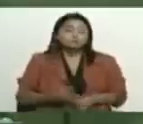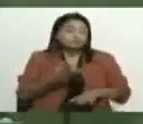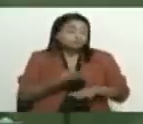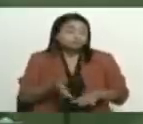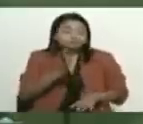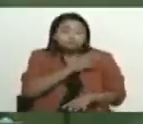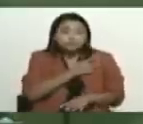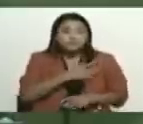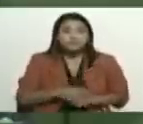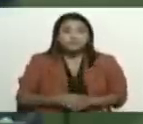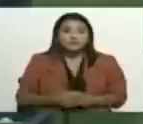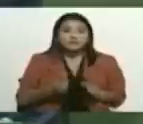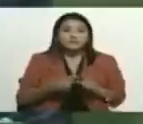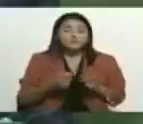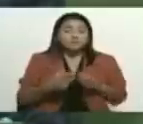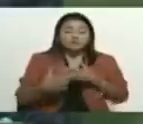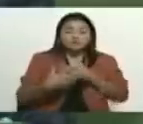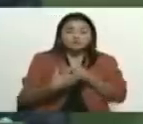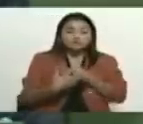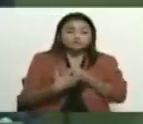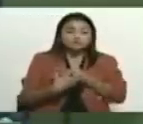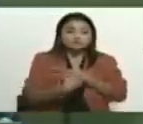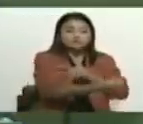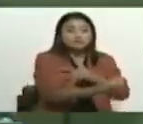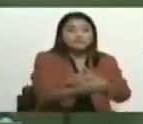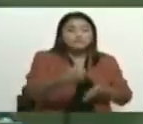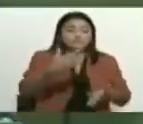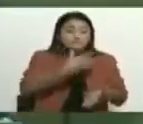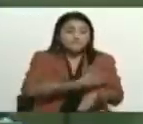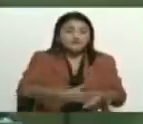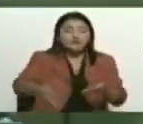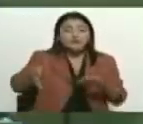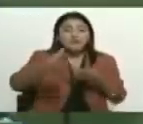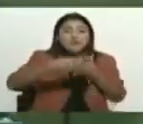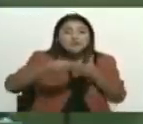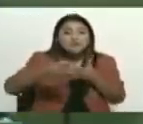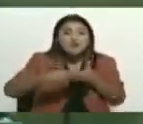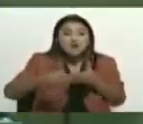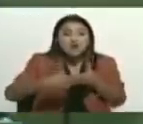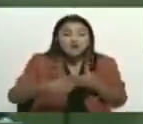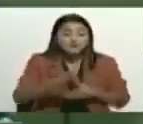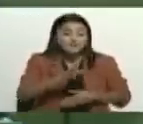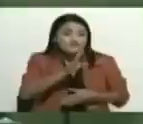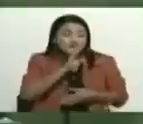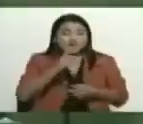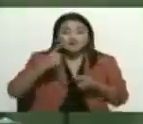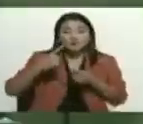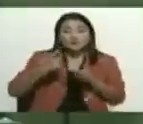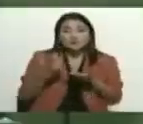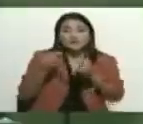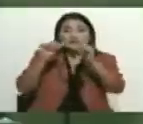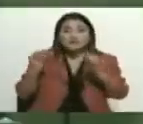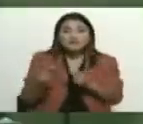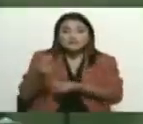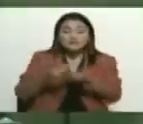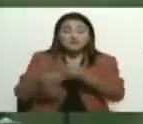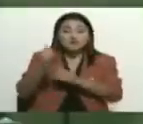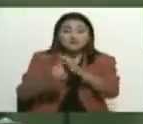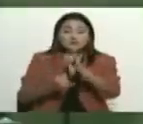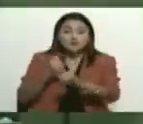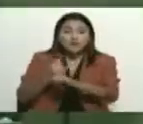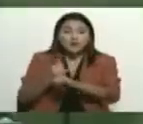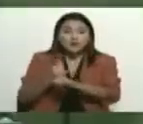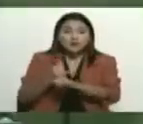Bruto y la confiscación de miles de millones de dólares de recursos soberanos que se encuentran apresados en el sistema financiero